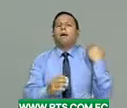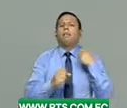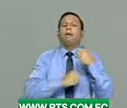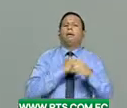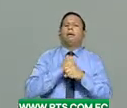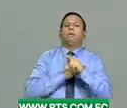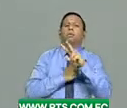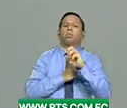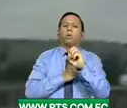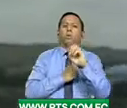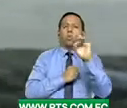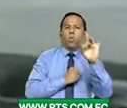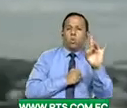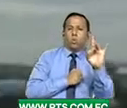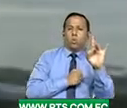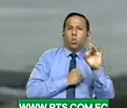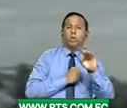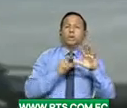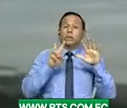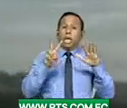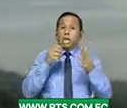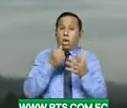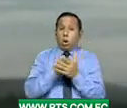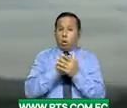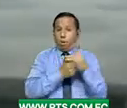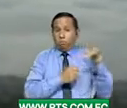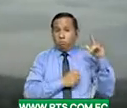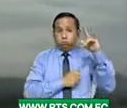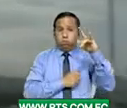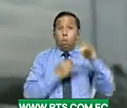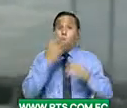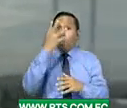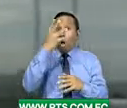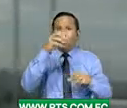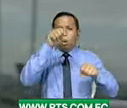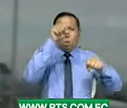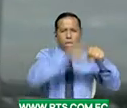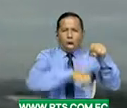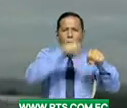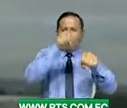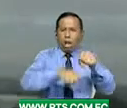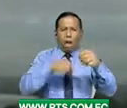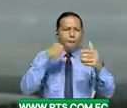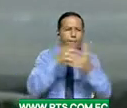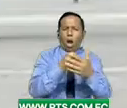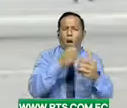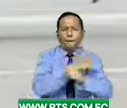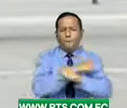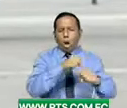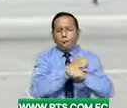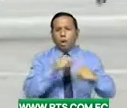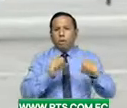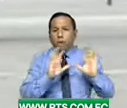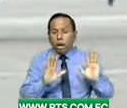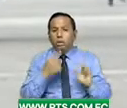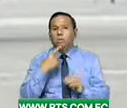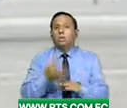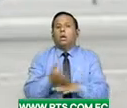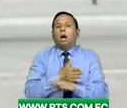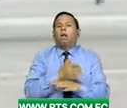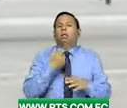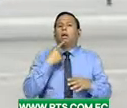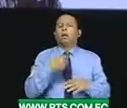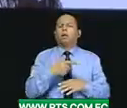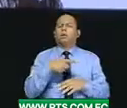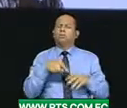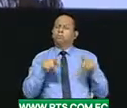helicópteros Druf, 4 se estrellaron y solo 3 permanecen en buen estado aunque inactivos. Sobre un supuesto delito de peculado que se dio por el negocio